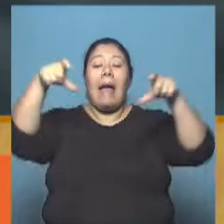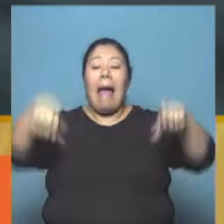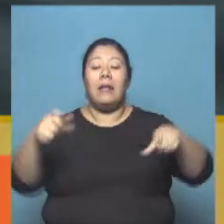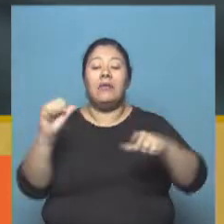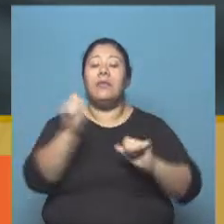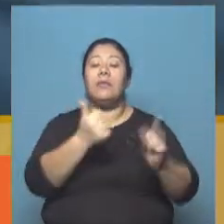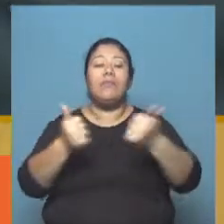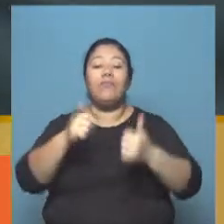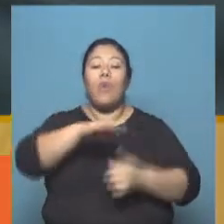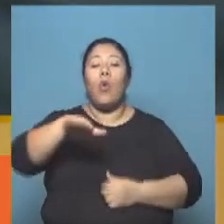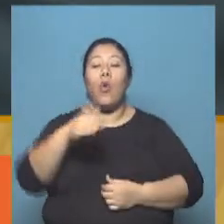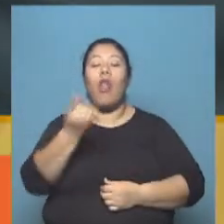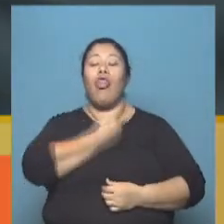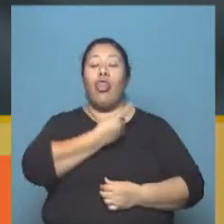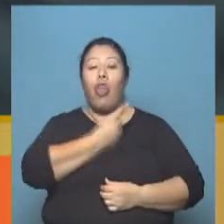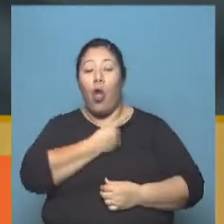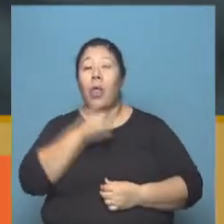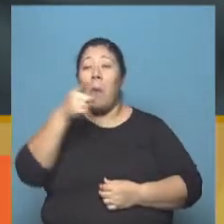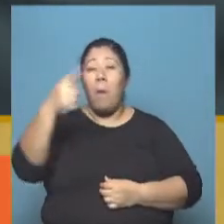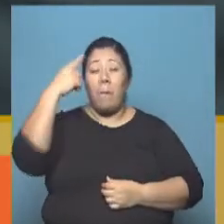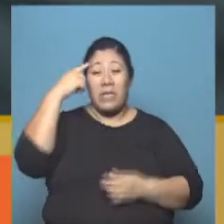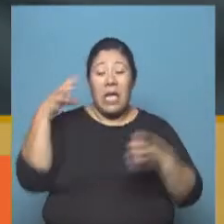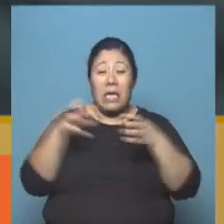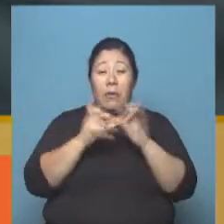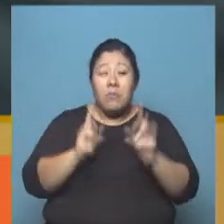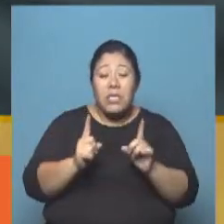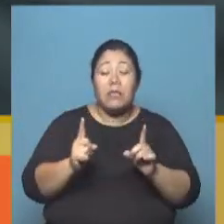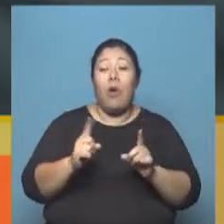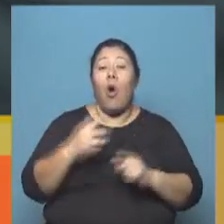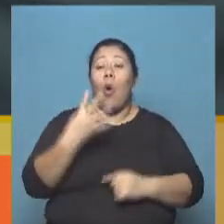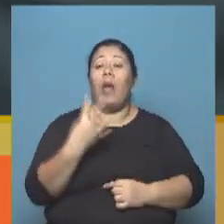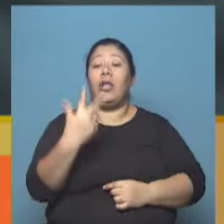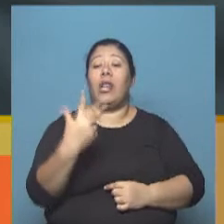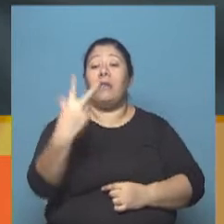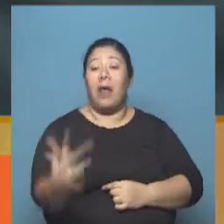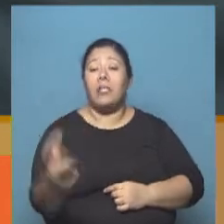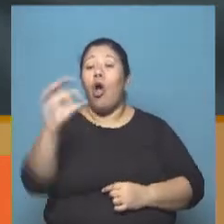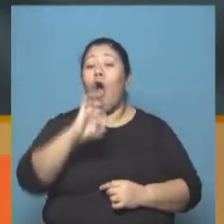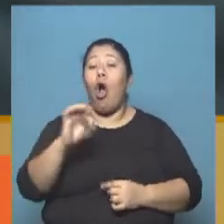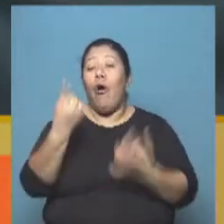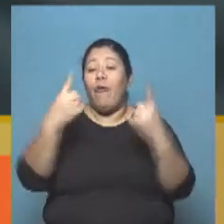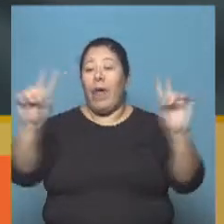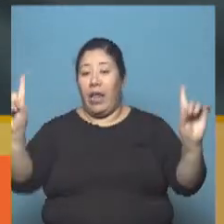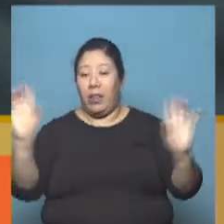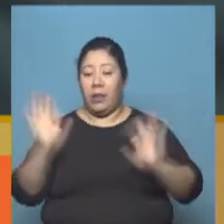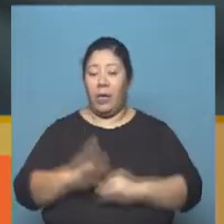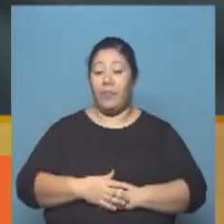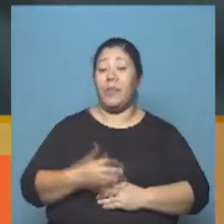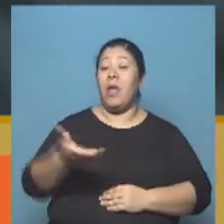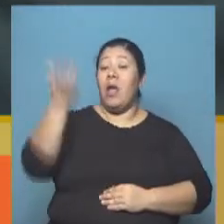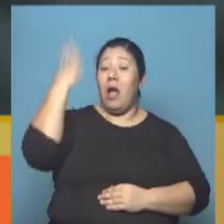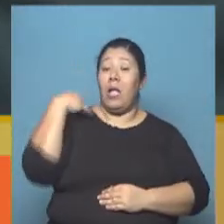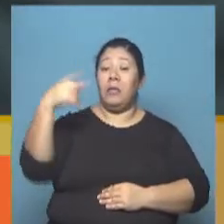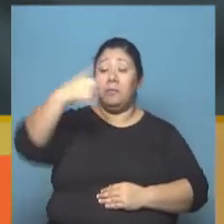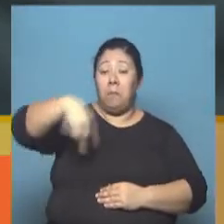pero si vas a cambiar el esquema, si vas a mantenerlo, ¿dónde lo vas a ubicar? No, como decíamos el otro día, ustedes me preguntaban cómo iba a